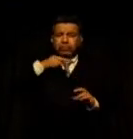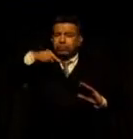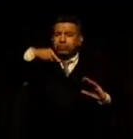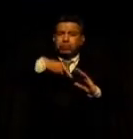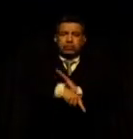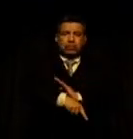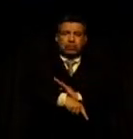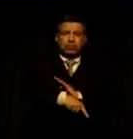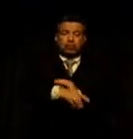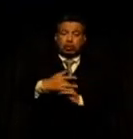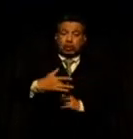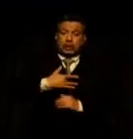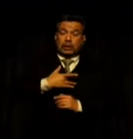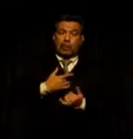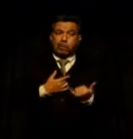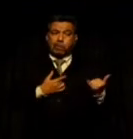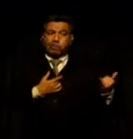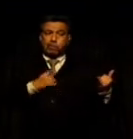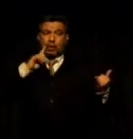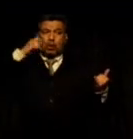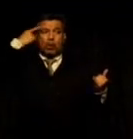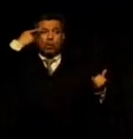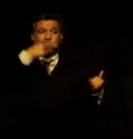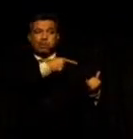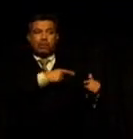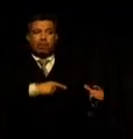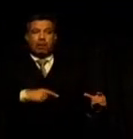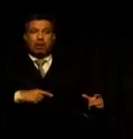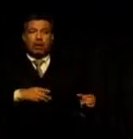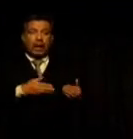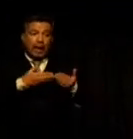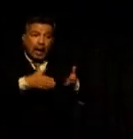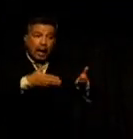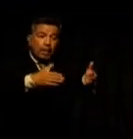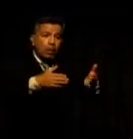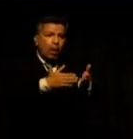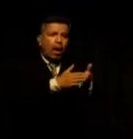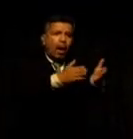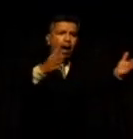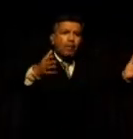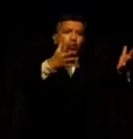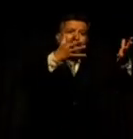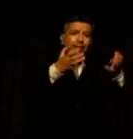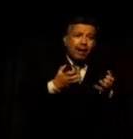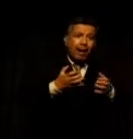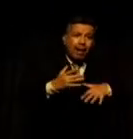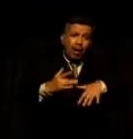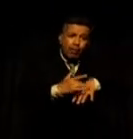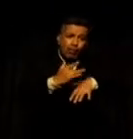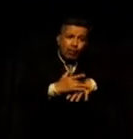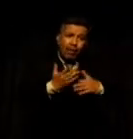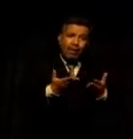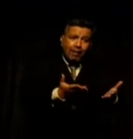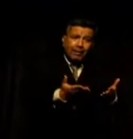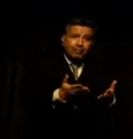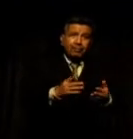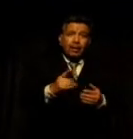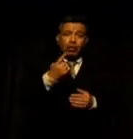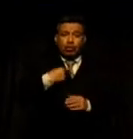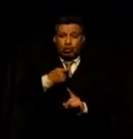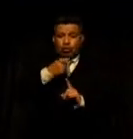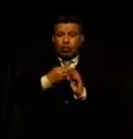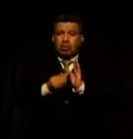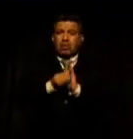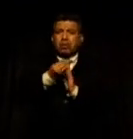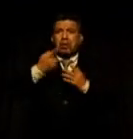de sentir que hay un gobierno que tiene ese que quiere abrir ese camino amplio incentivar es una cosa menos que uno comprender